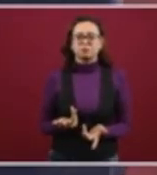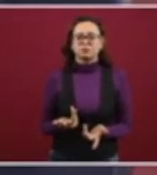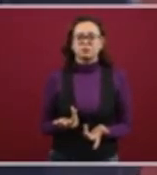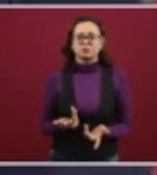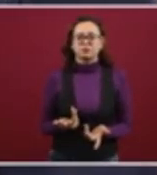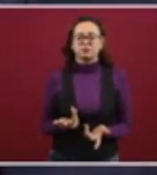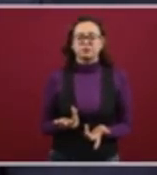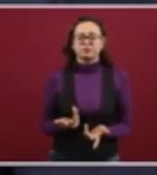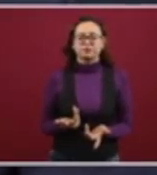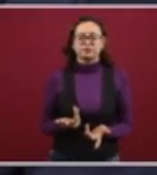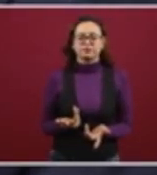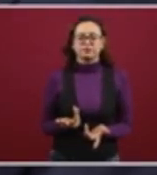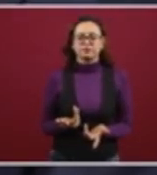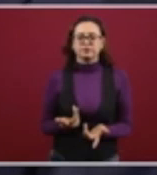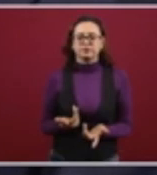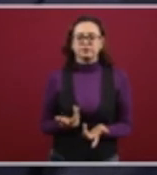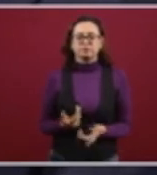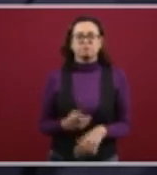solo